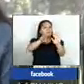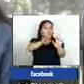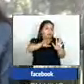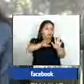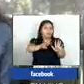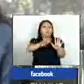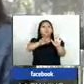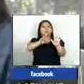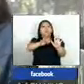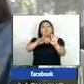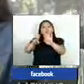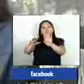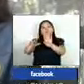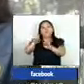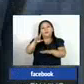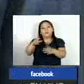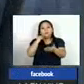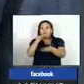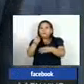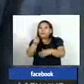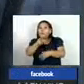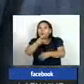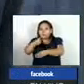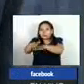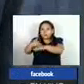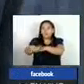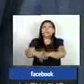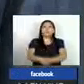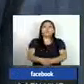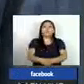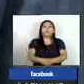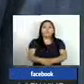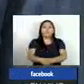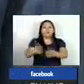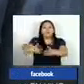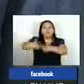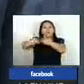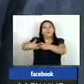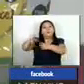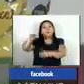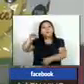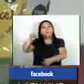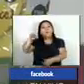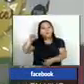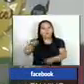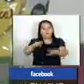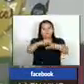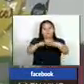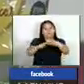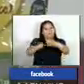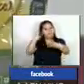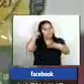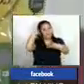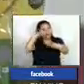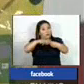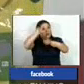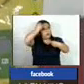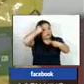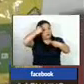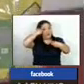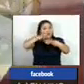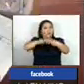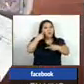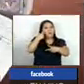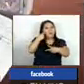Dan sus datos y ya están participando. Nido Forti Crece basa sus acciones en tres pilares fundamentales. Aprendizaje,